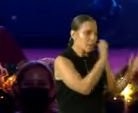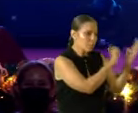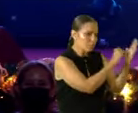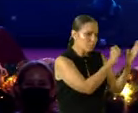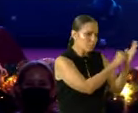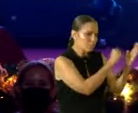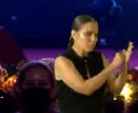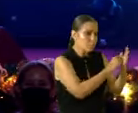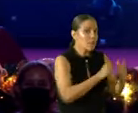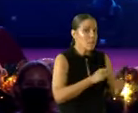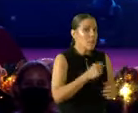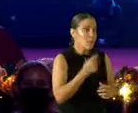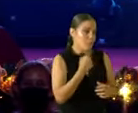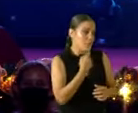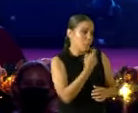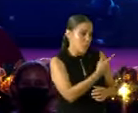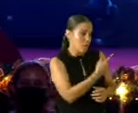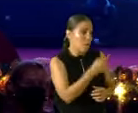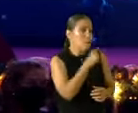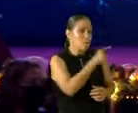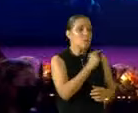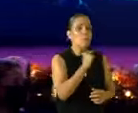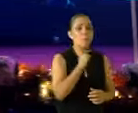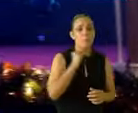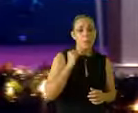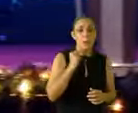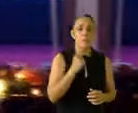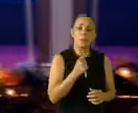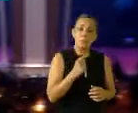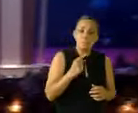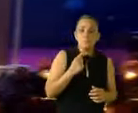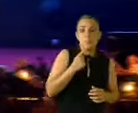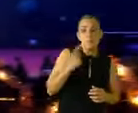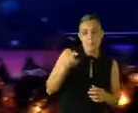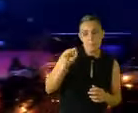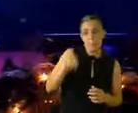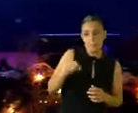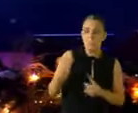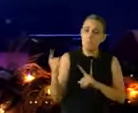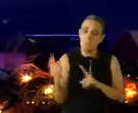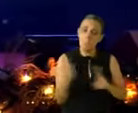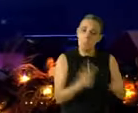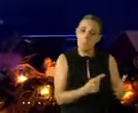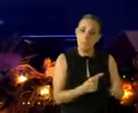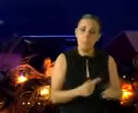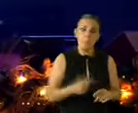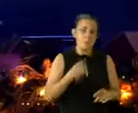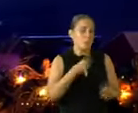asustado, o sea, no me llevó, me dijo, vaya usted. Pues yo me paré en la puerta, Padre Benito,